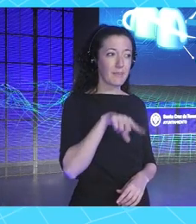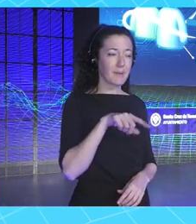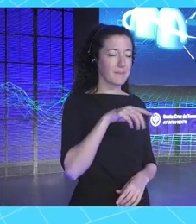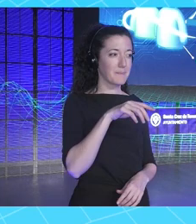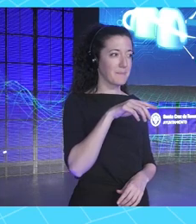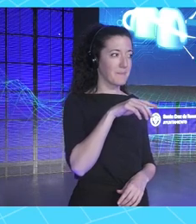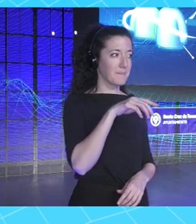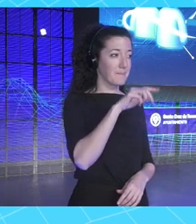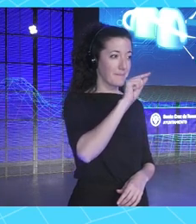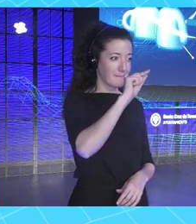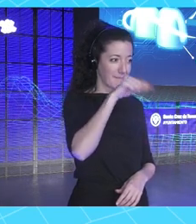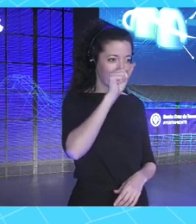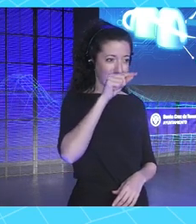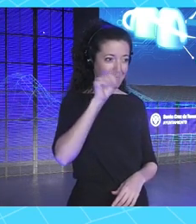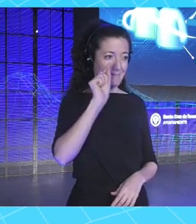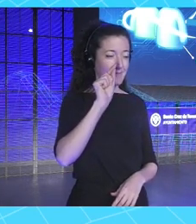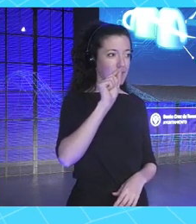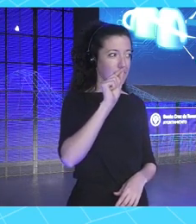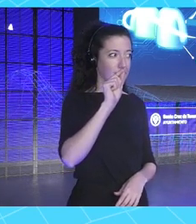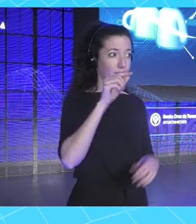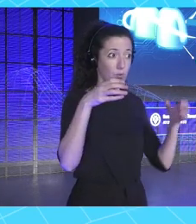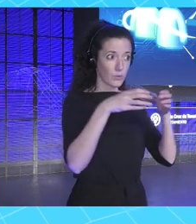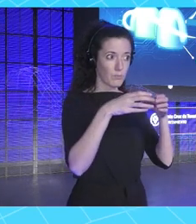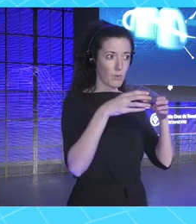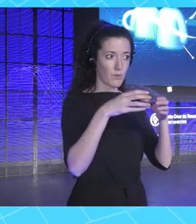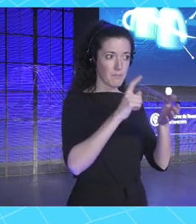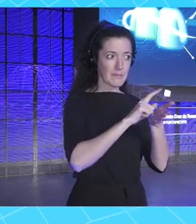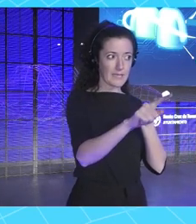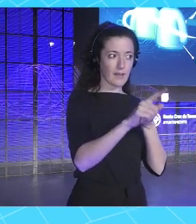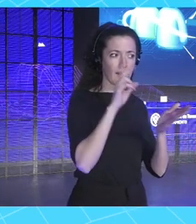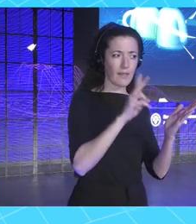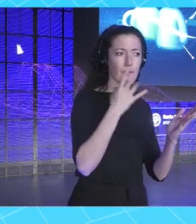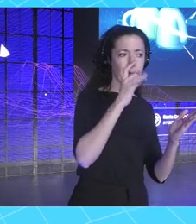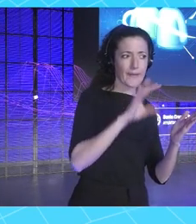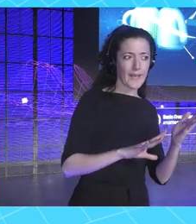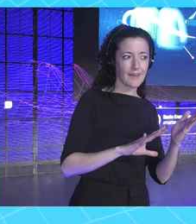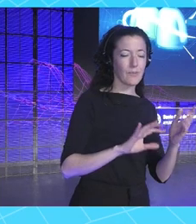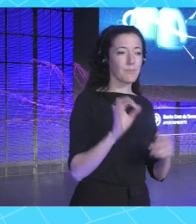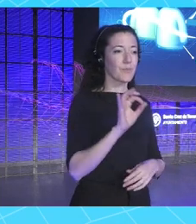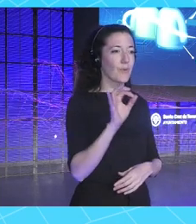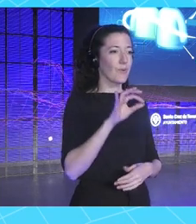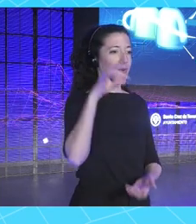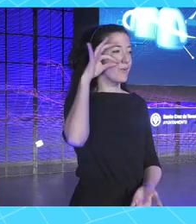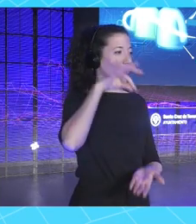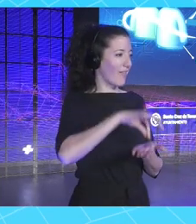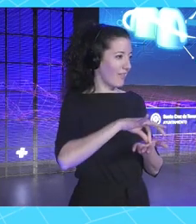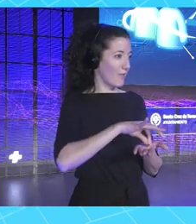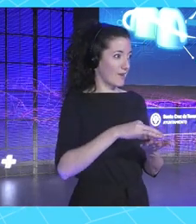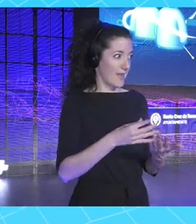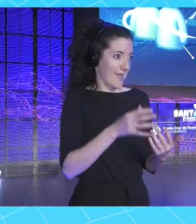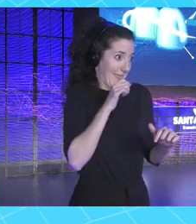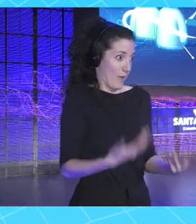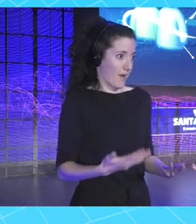Quién ha leído el mensaje en el grupo y quién no la localización en vivo que ya no puedes decir estoy de camino Envíame la localización en vivo me cago en su